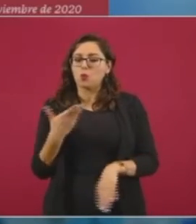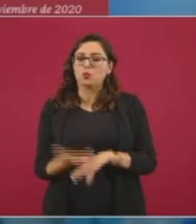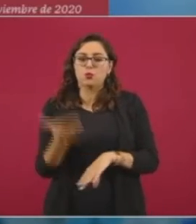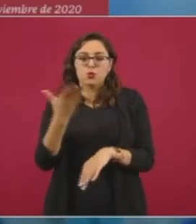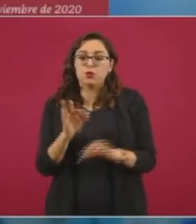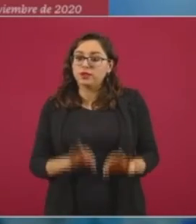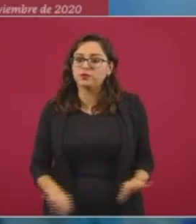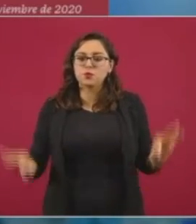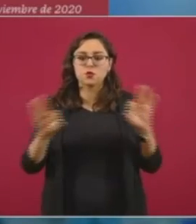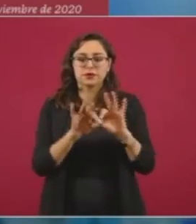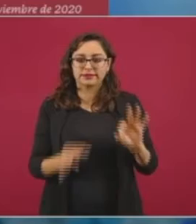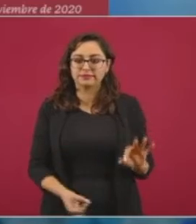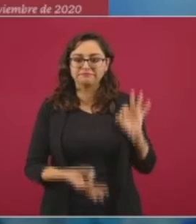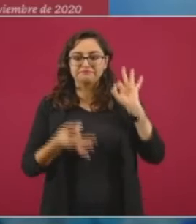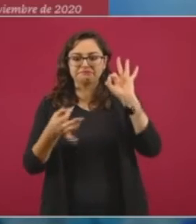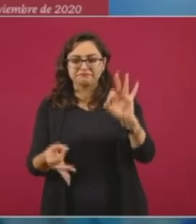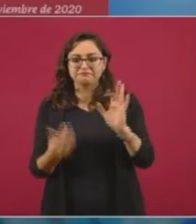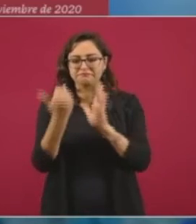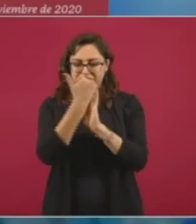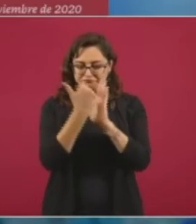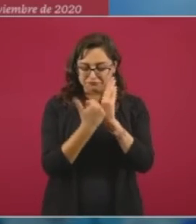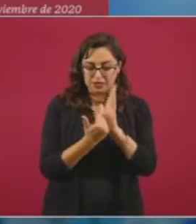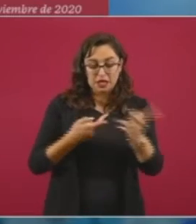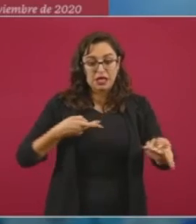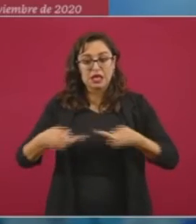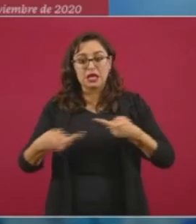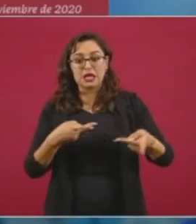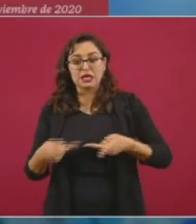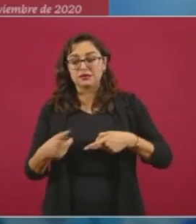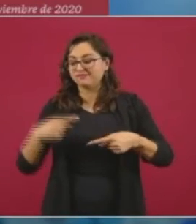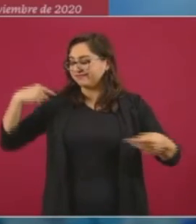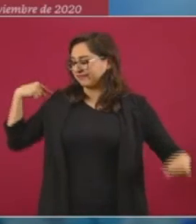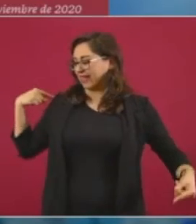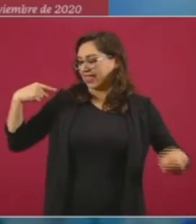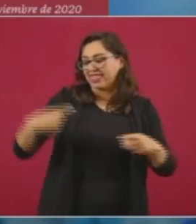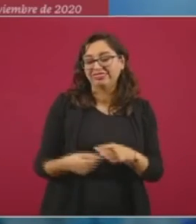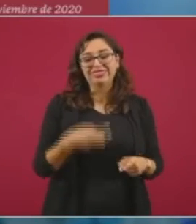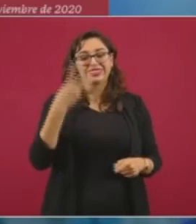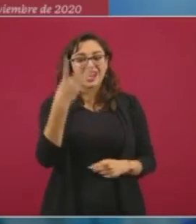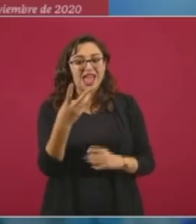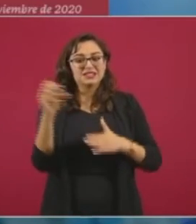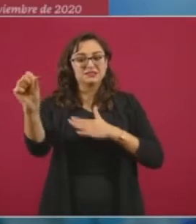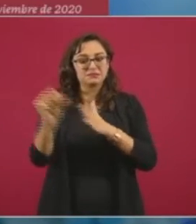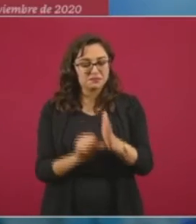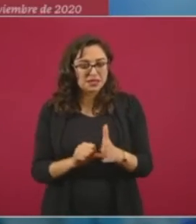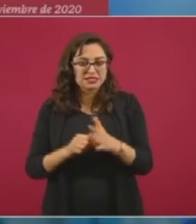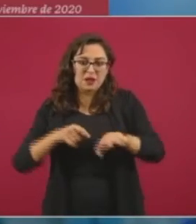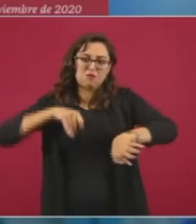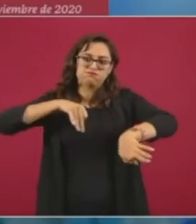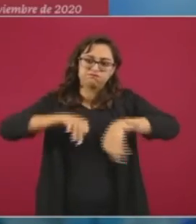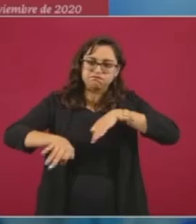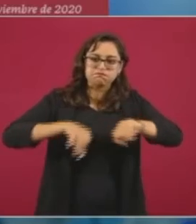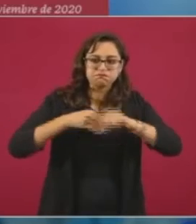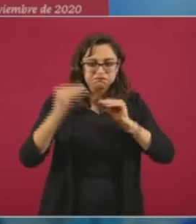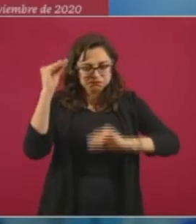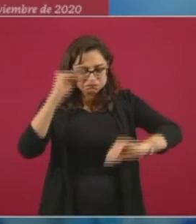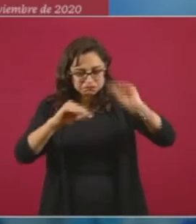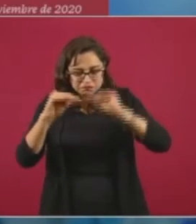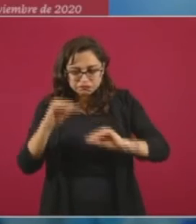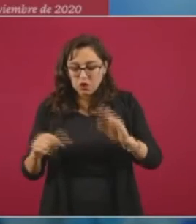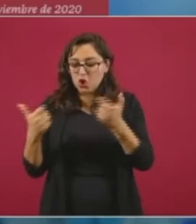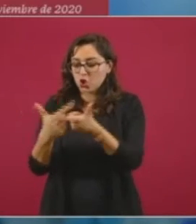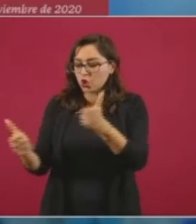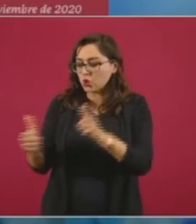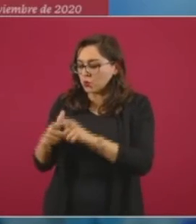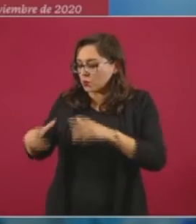un lineamiento, una guía, es el trabajo de más de 3 meses de un grupo asesor, el Grupo Técnico